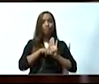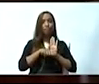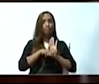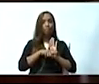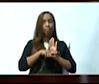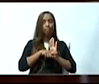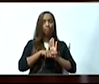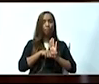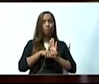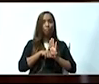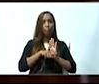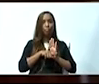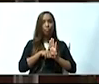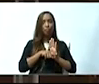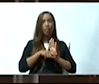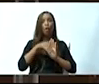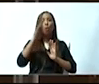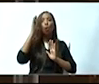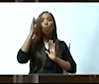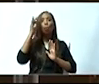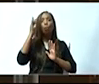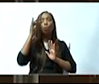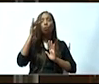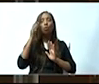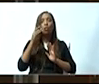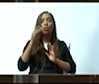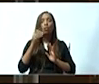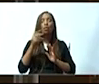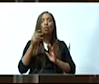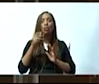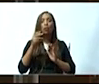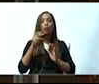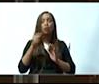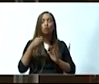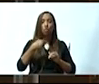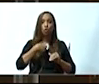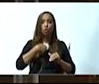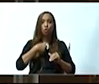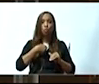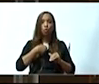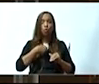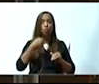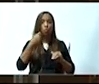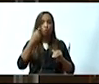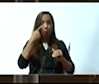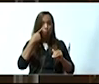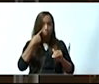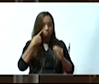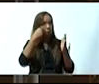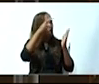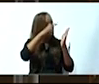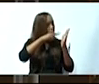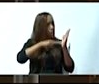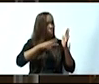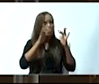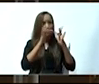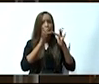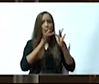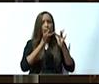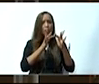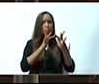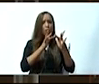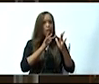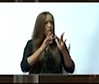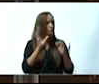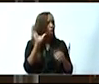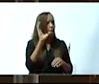No, esta sí estaba disponible, la que no estaba disponible la pasada. La que viene. Esa no fue la